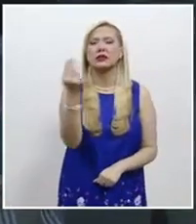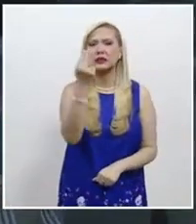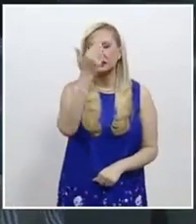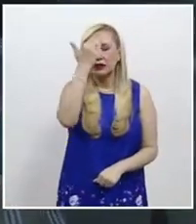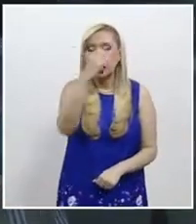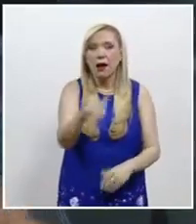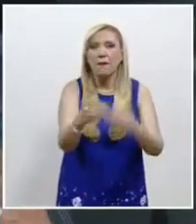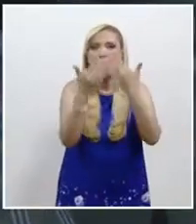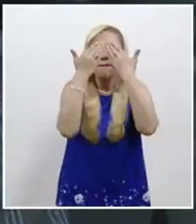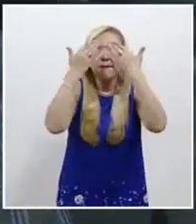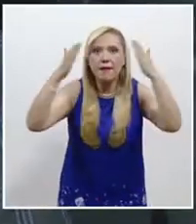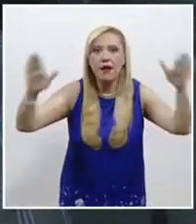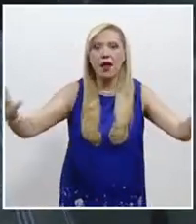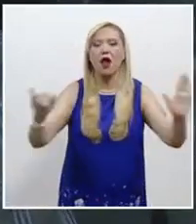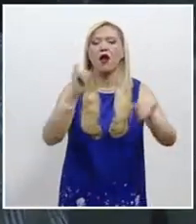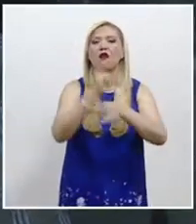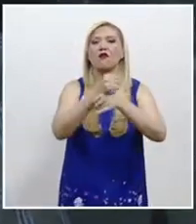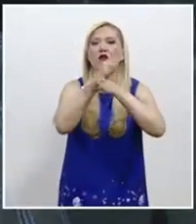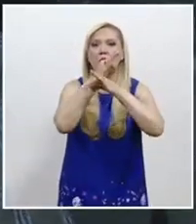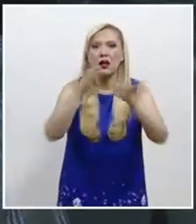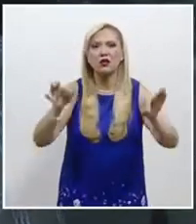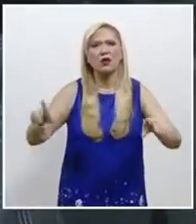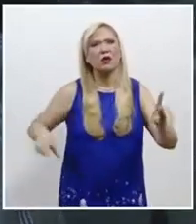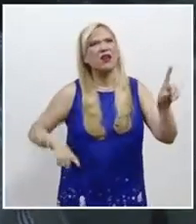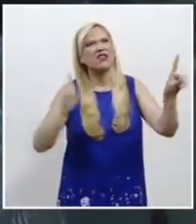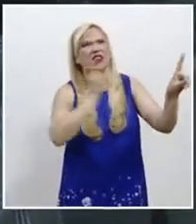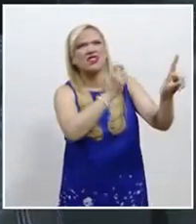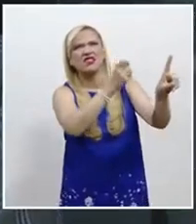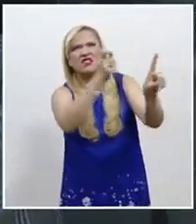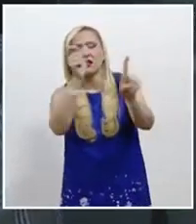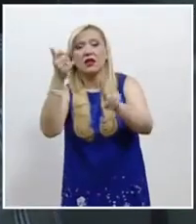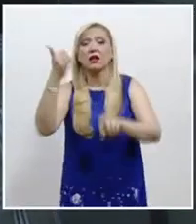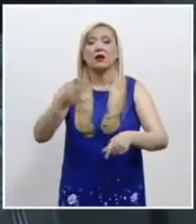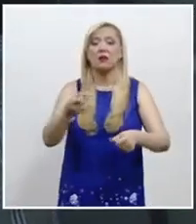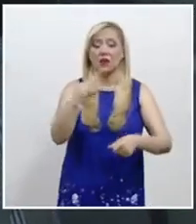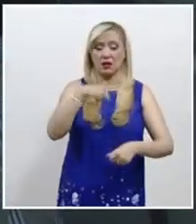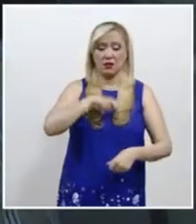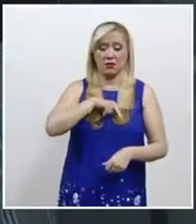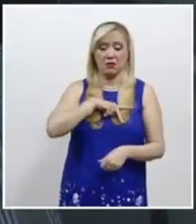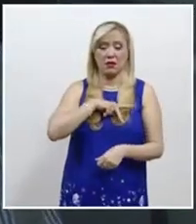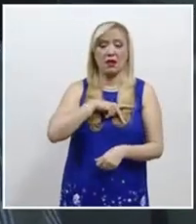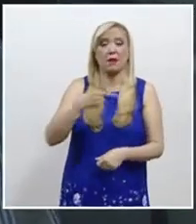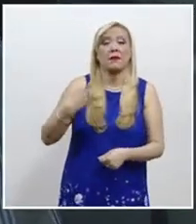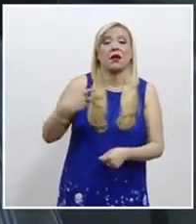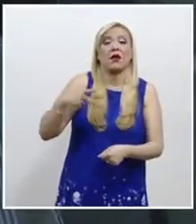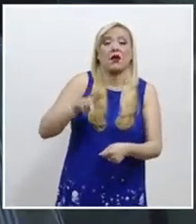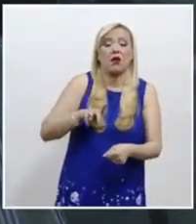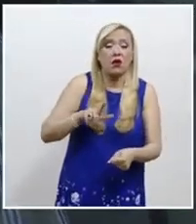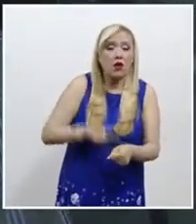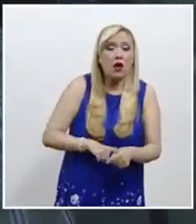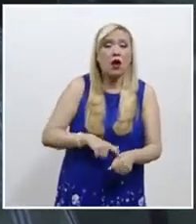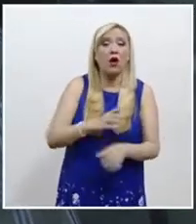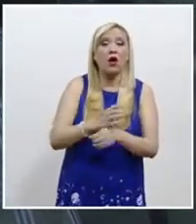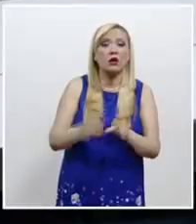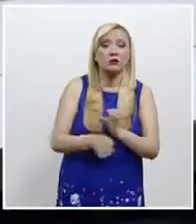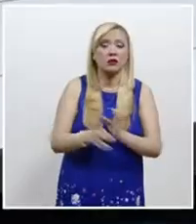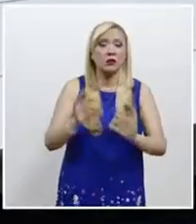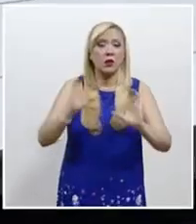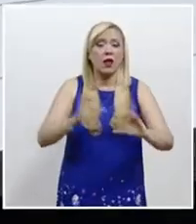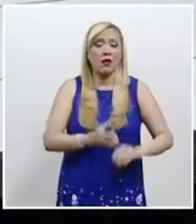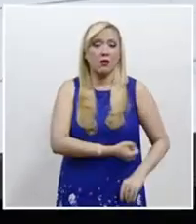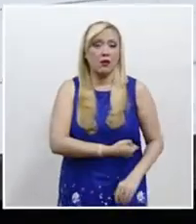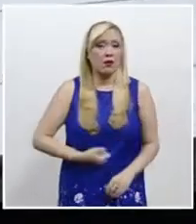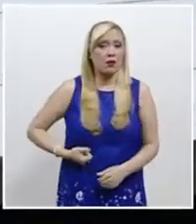la información pública de todos los ciudadanos mexicanos. Desde el 12 de abril pasado, la Junta de